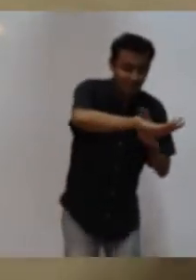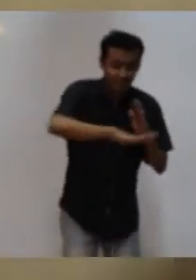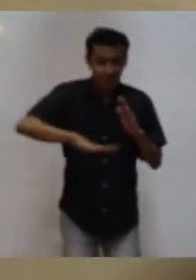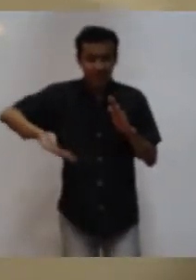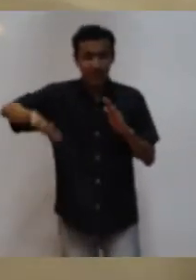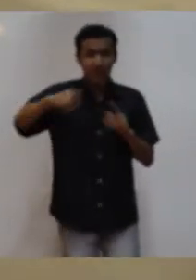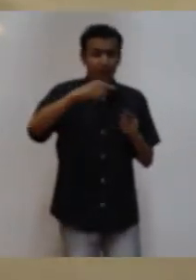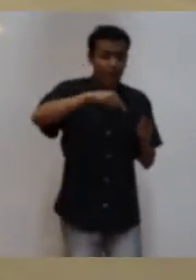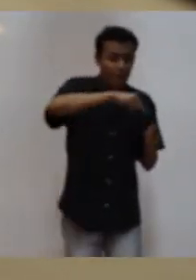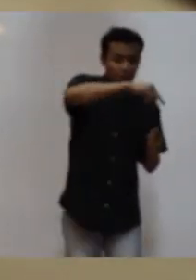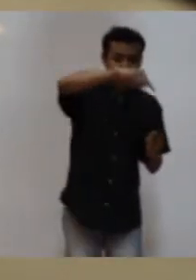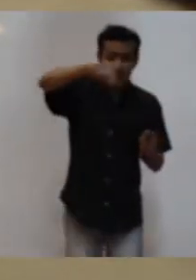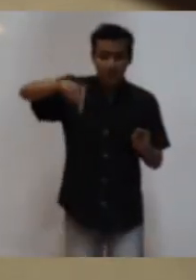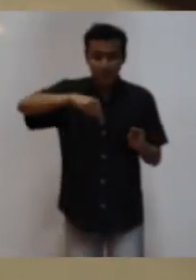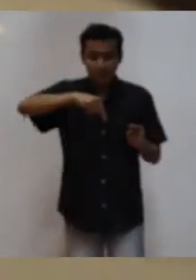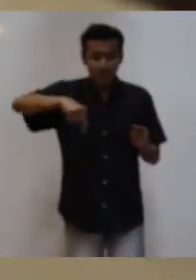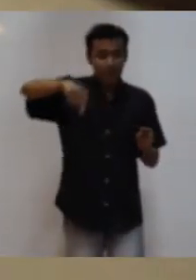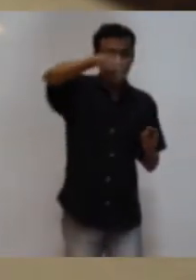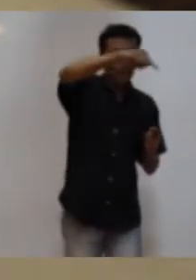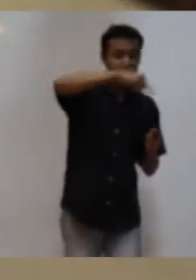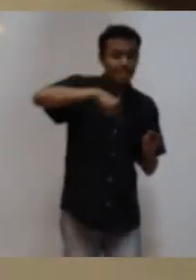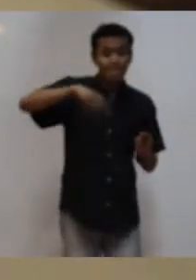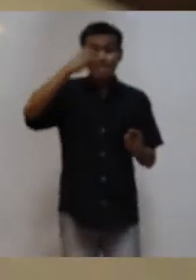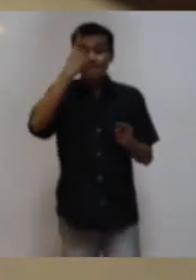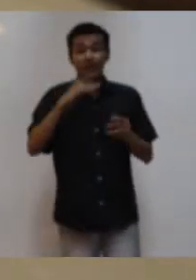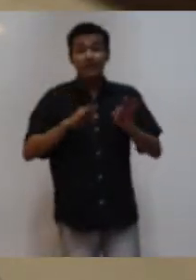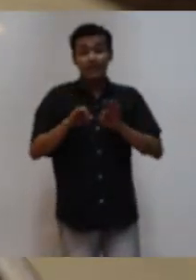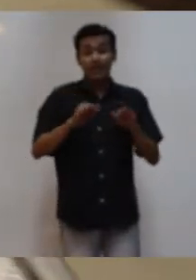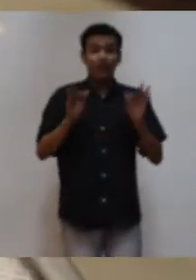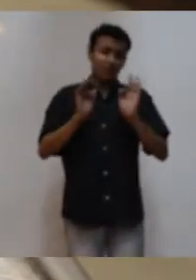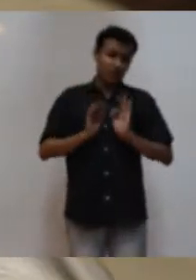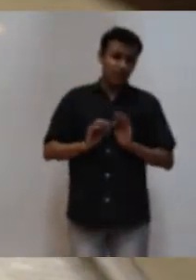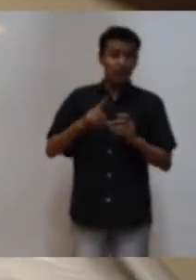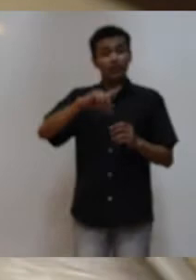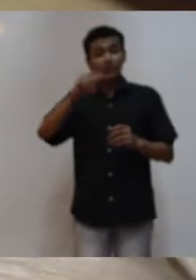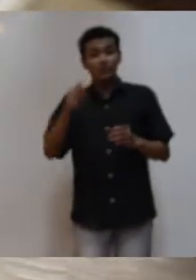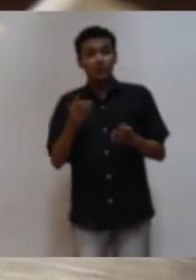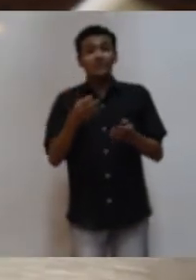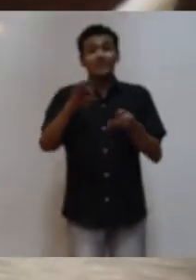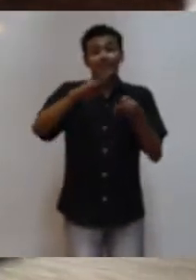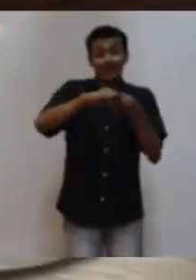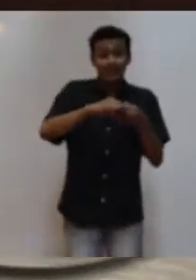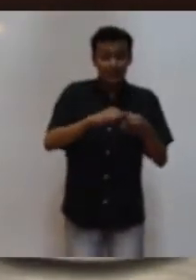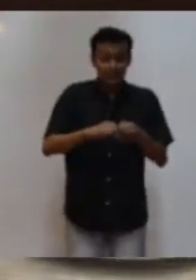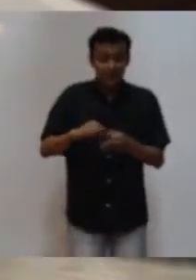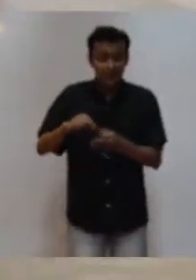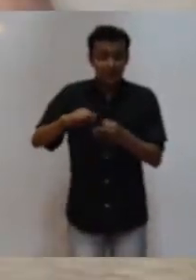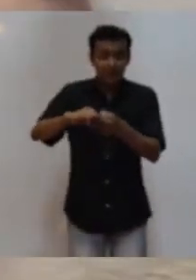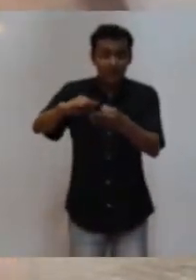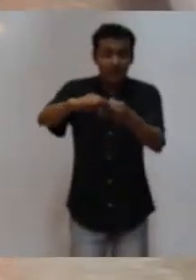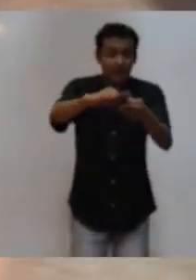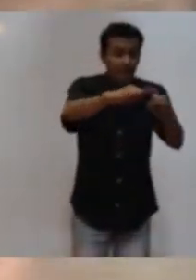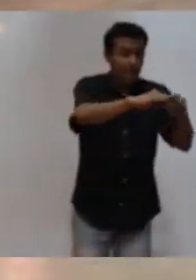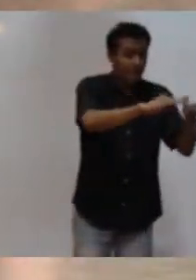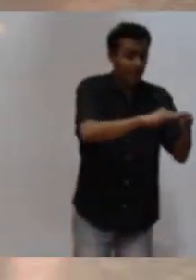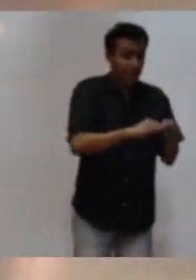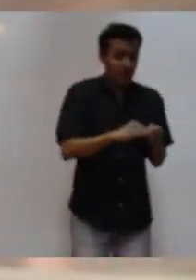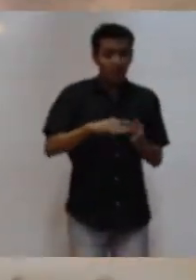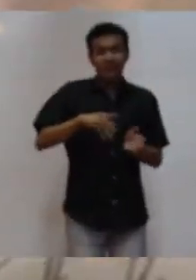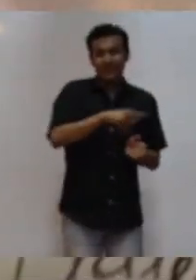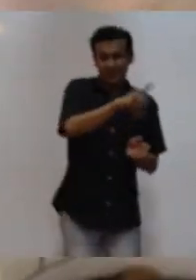circular y gira para poder trabajar más cómodamente y que sean las tasas las que se muevan hacia el catador